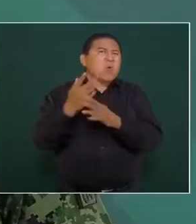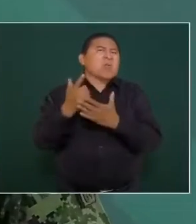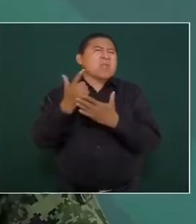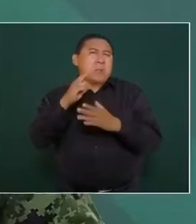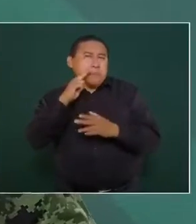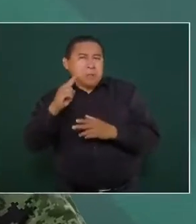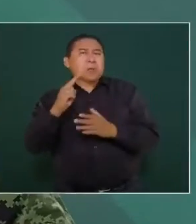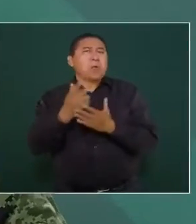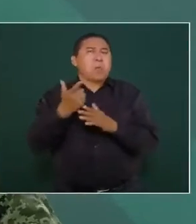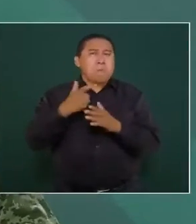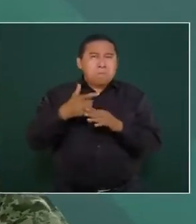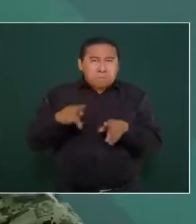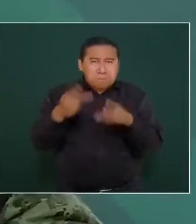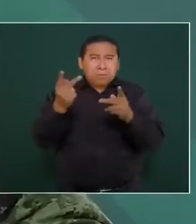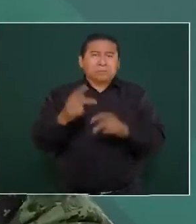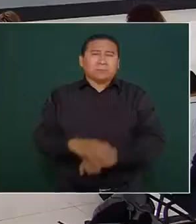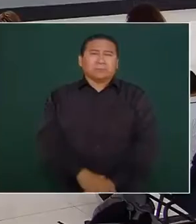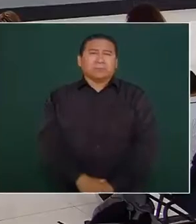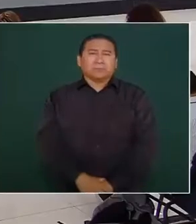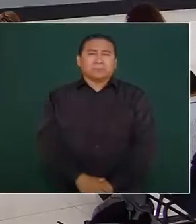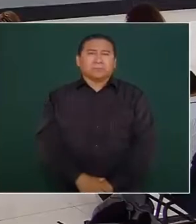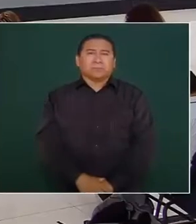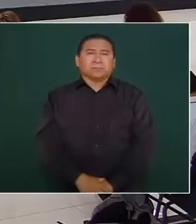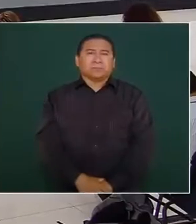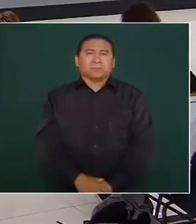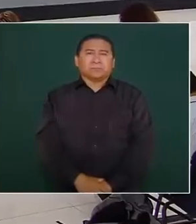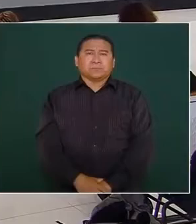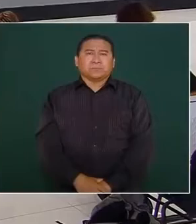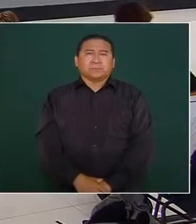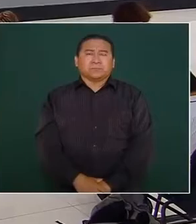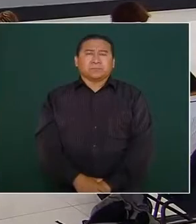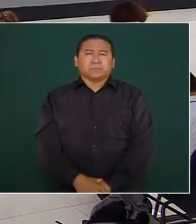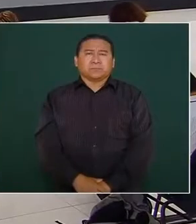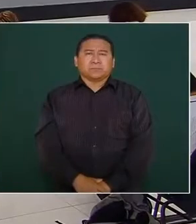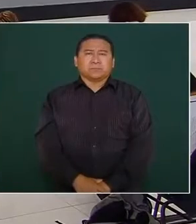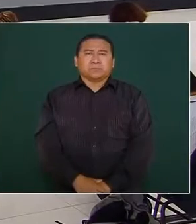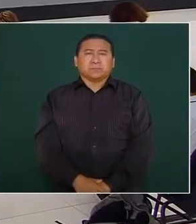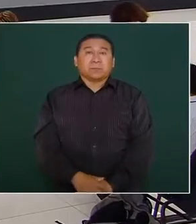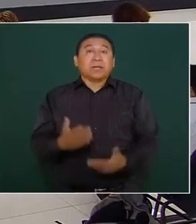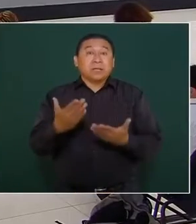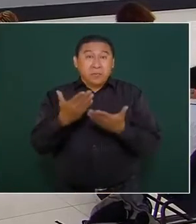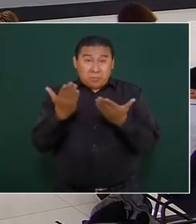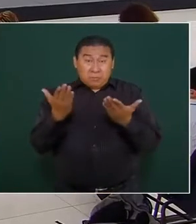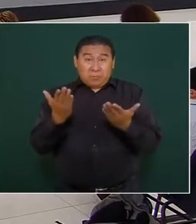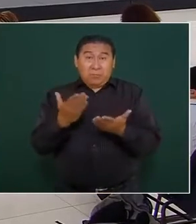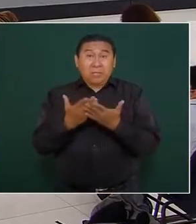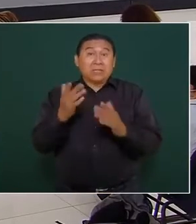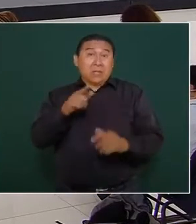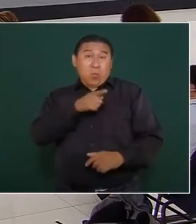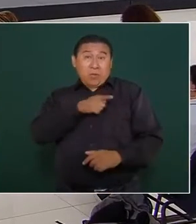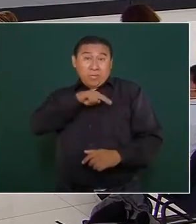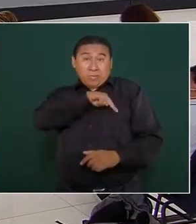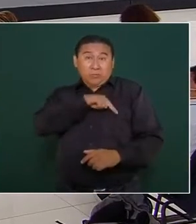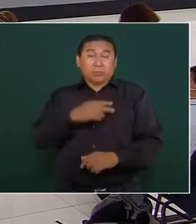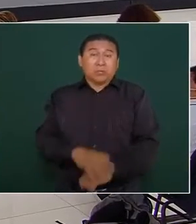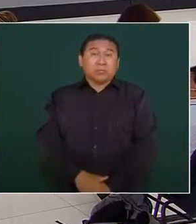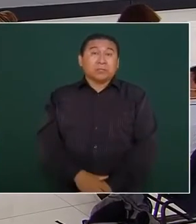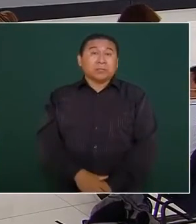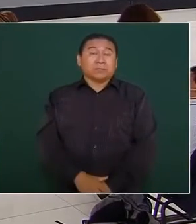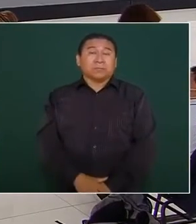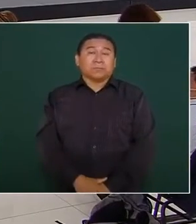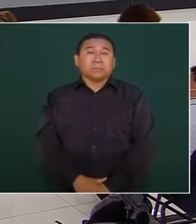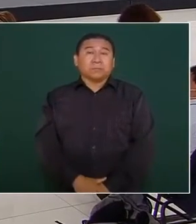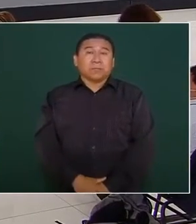narcomenudeo. Adelante, por favor. En cuanto a la presencia de la Guardia Nacional, a través de la